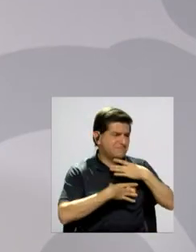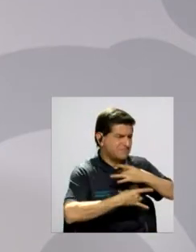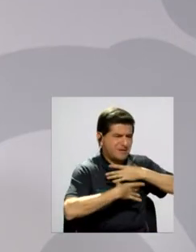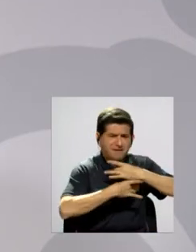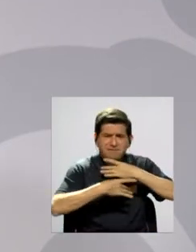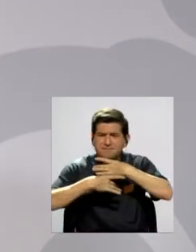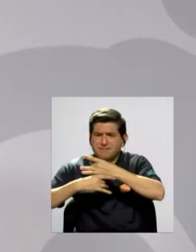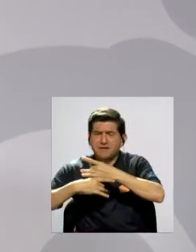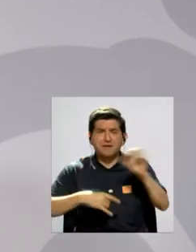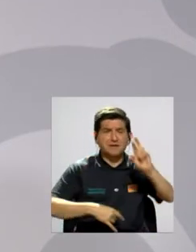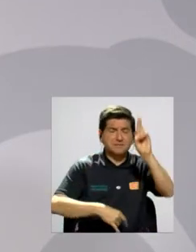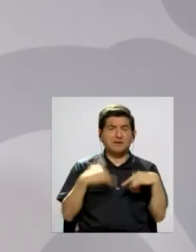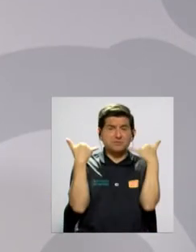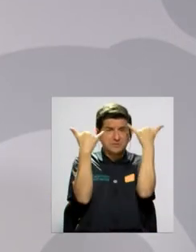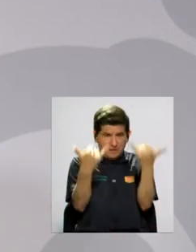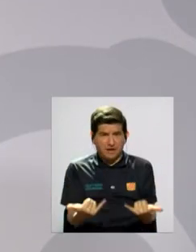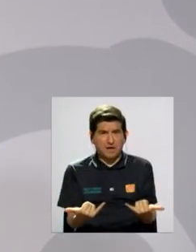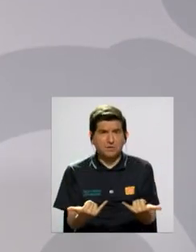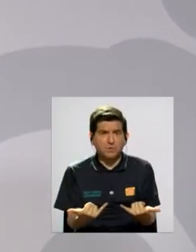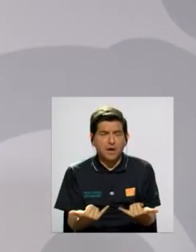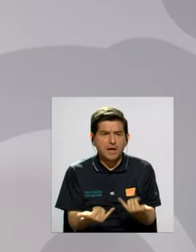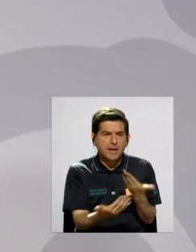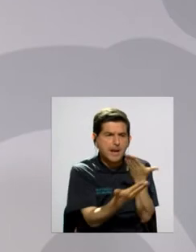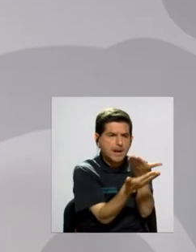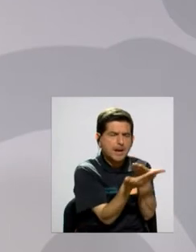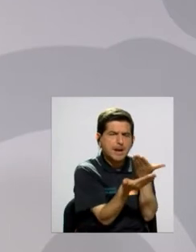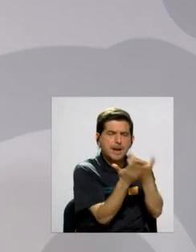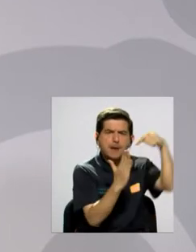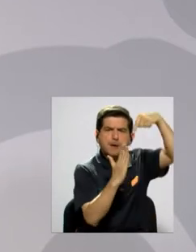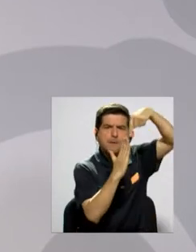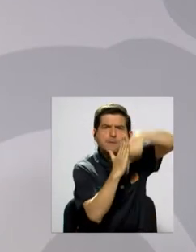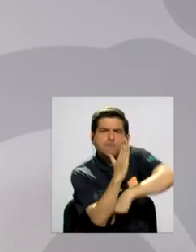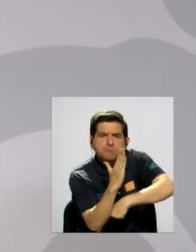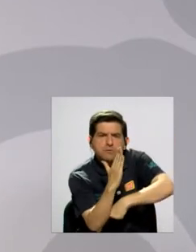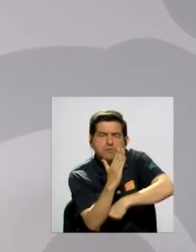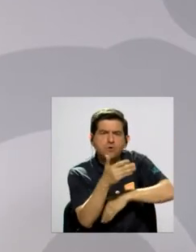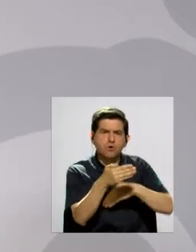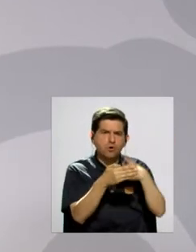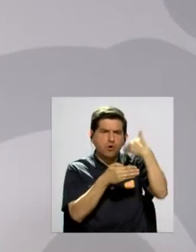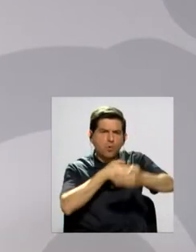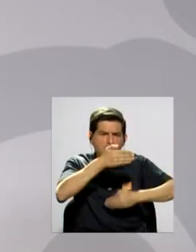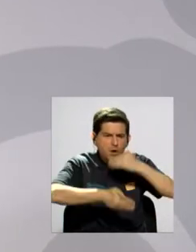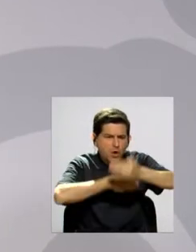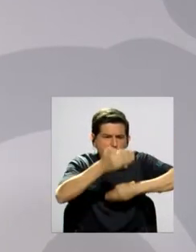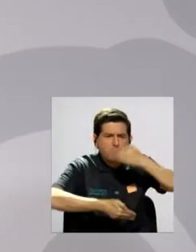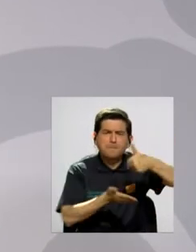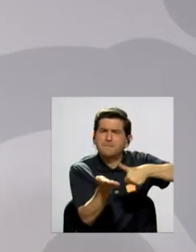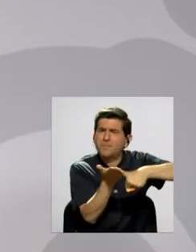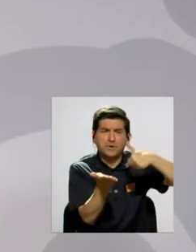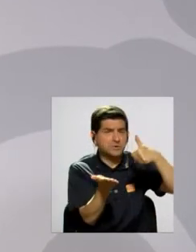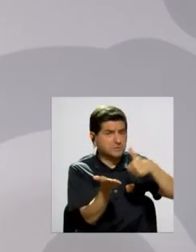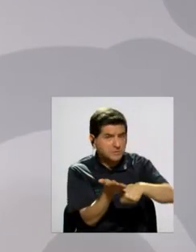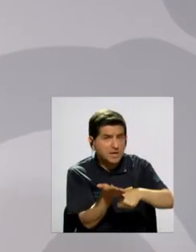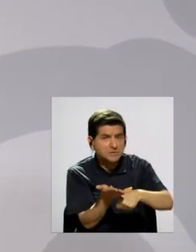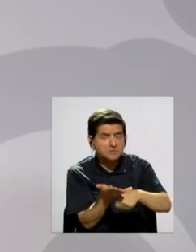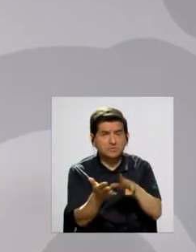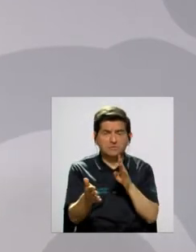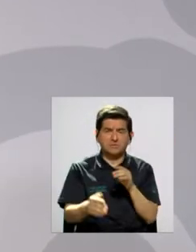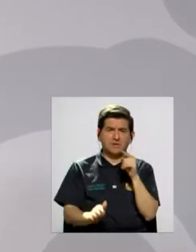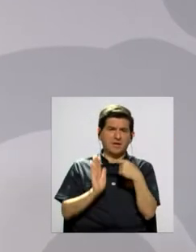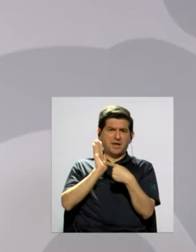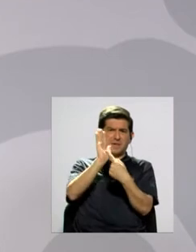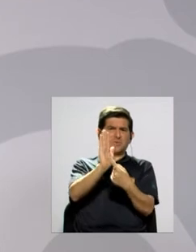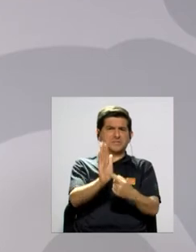en esta Costa Rica tenemos que chequearlo profundamente después de un proceso electoral que habla, pero que